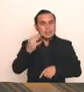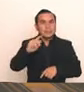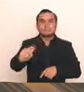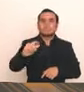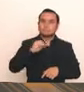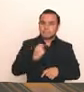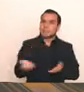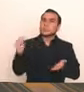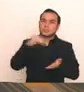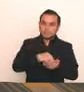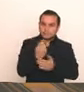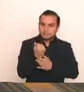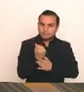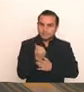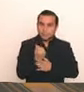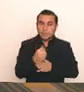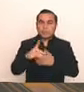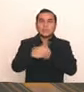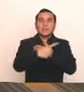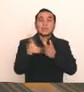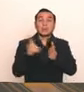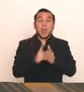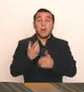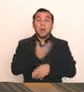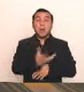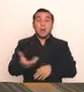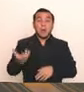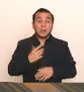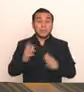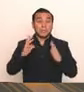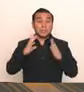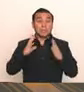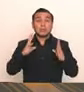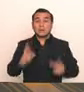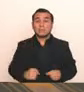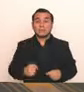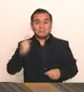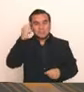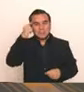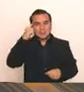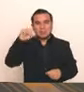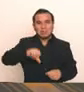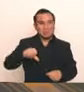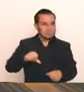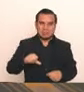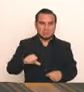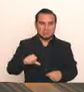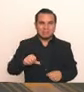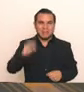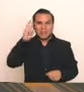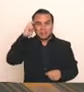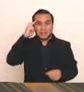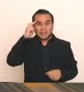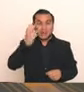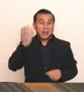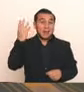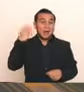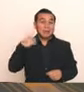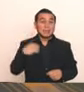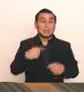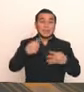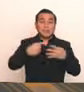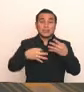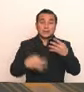los diputados dicen que nos han dado todas las herramientas un estado de excepción que no prolongaron una ley de